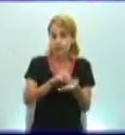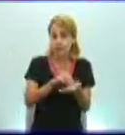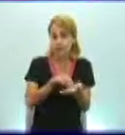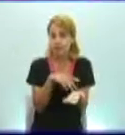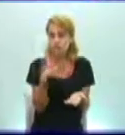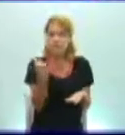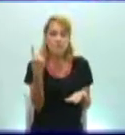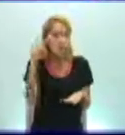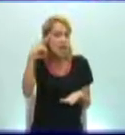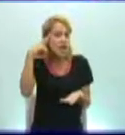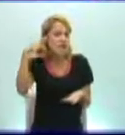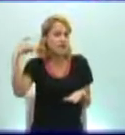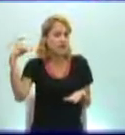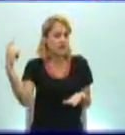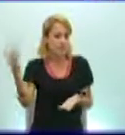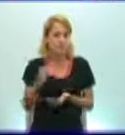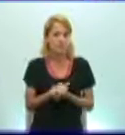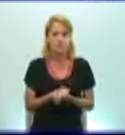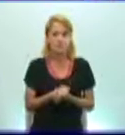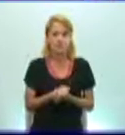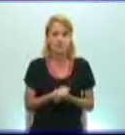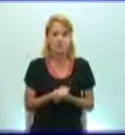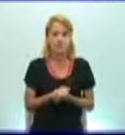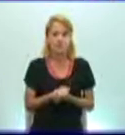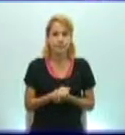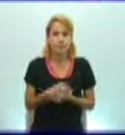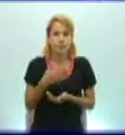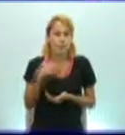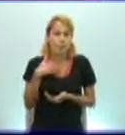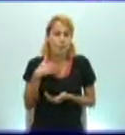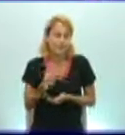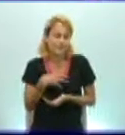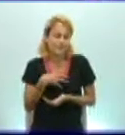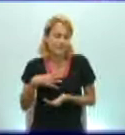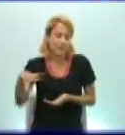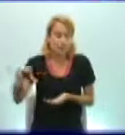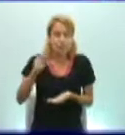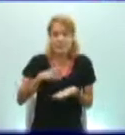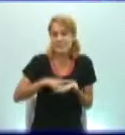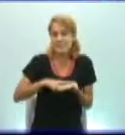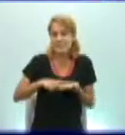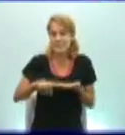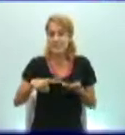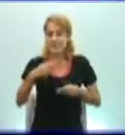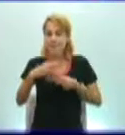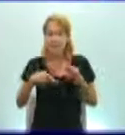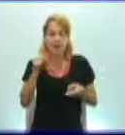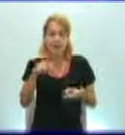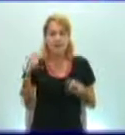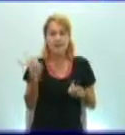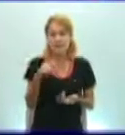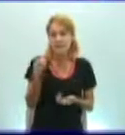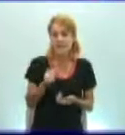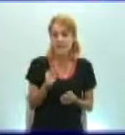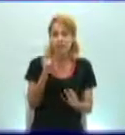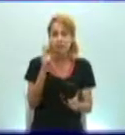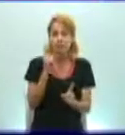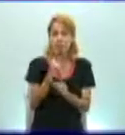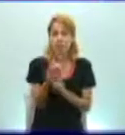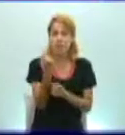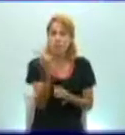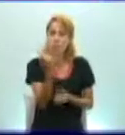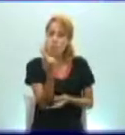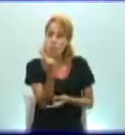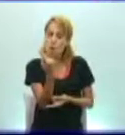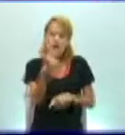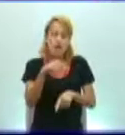y reflexiones. Como tenemos toda la semana para realizar estas actividades y nos estamos encontrando una sola vez